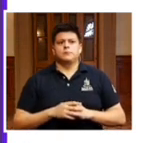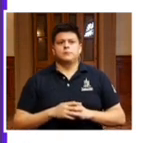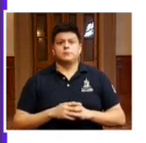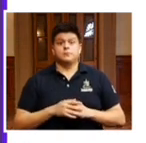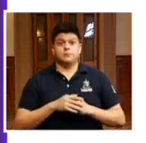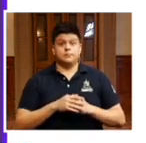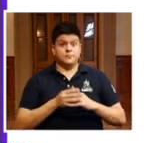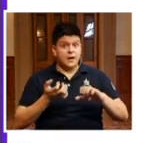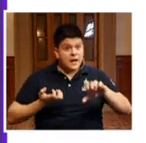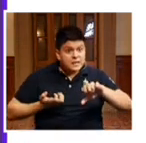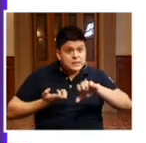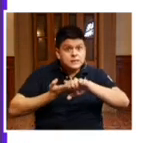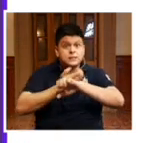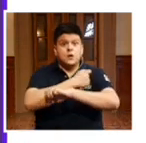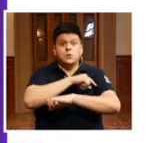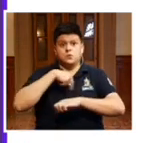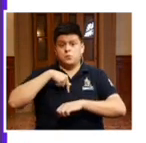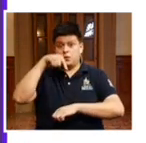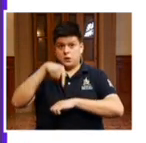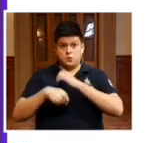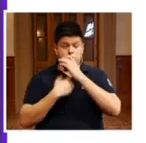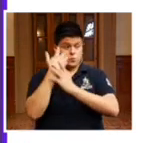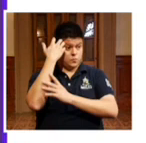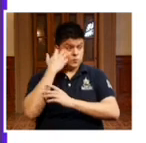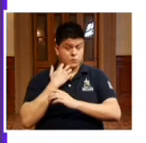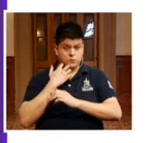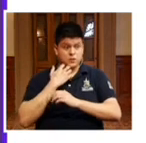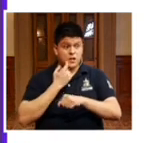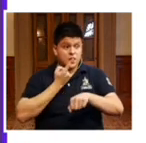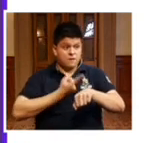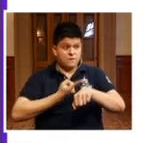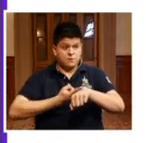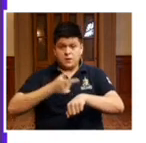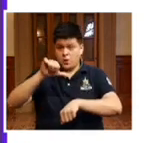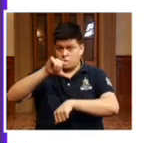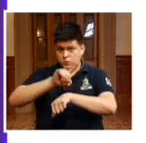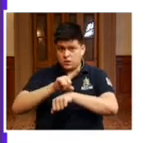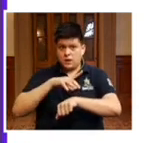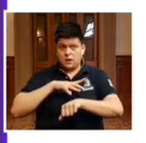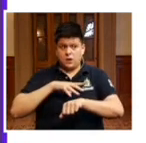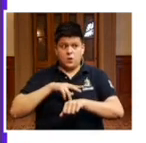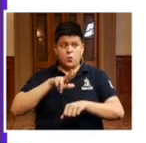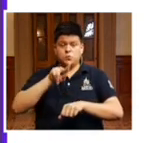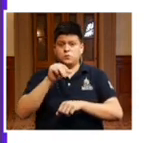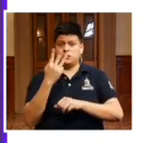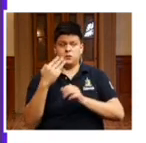A nivel Estado de Nuevo León, la carga de la enfermedad hasta el día de hoy son de